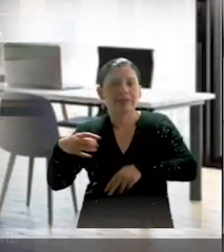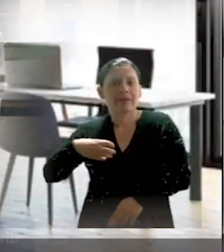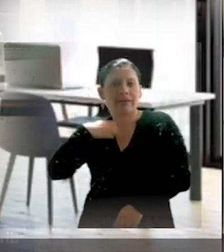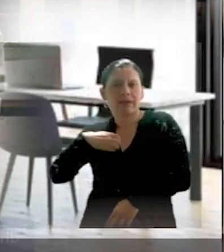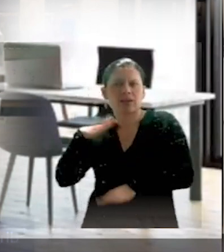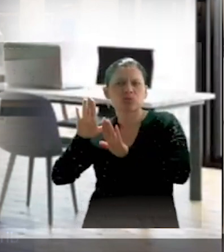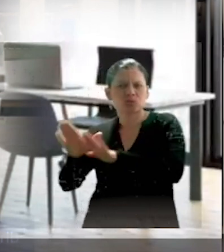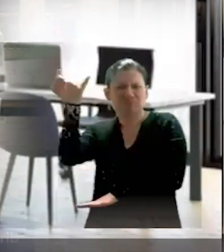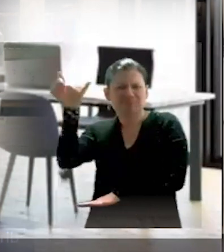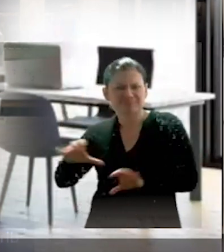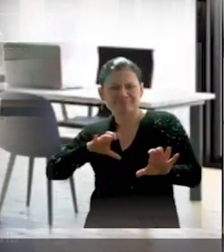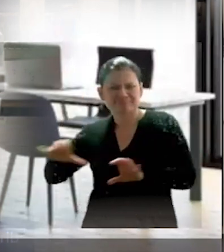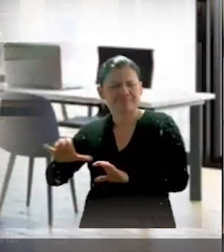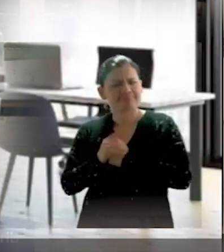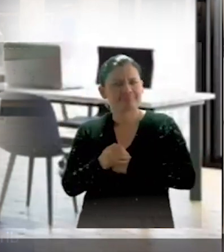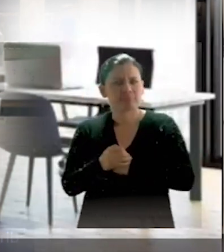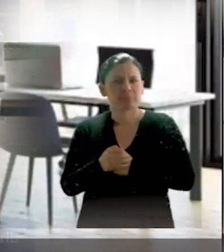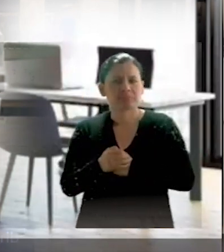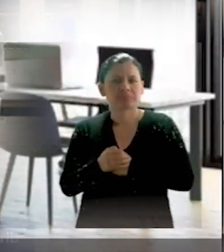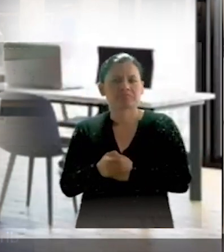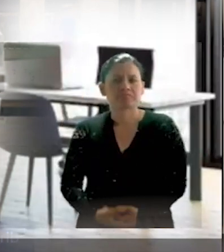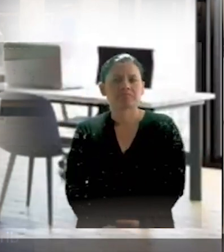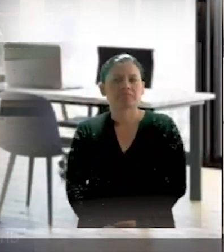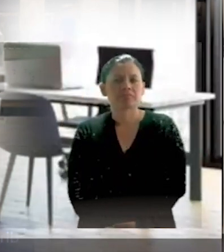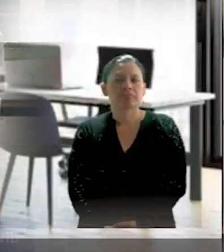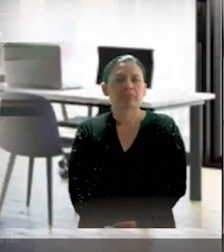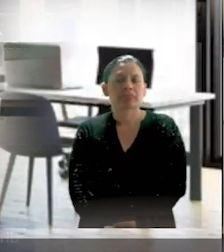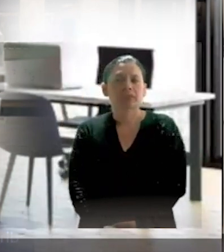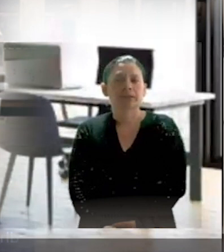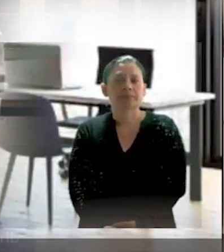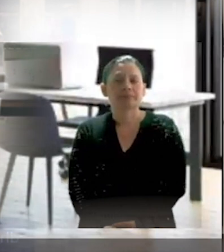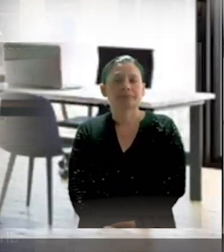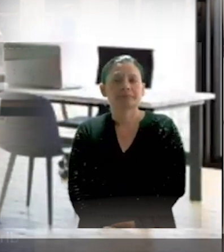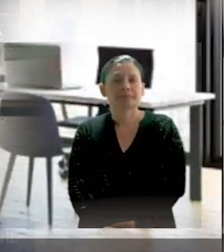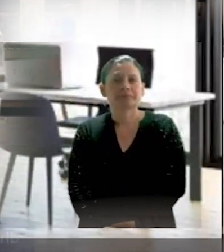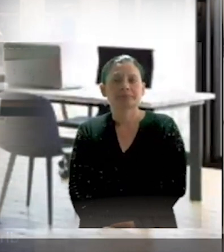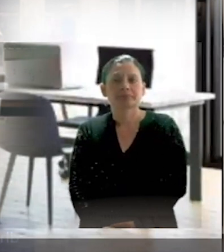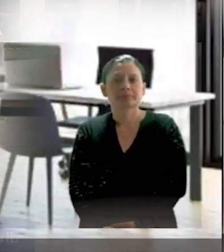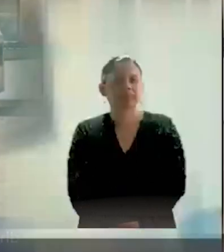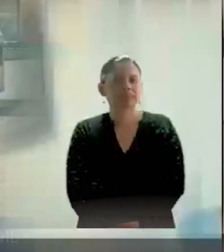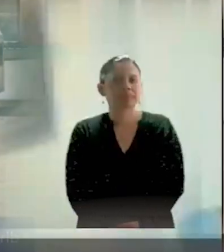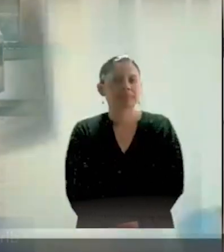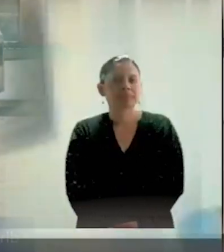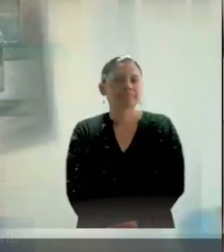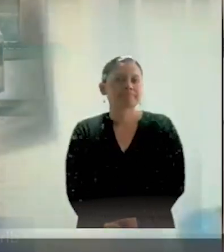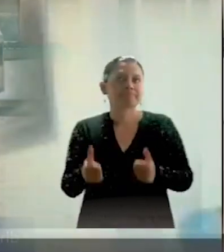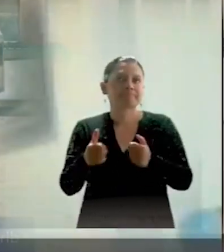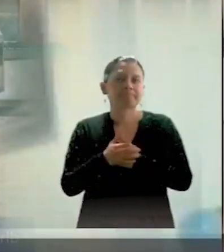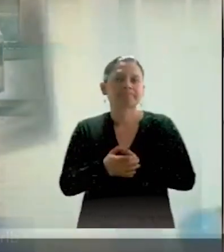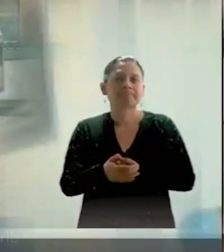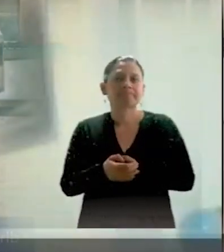Hmm. Bueno,